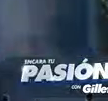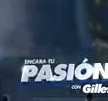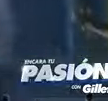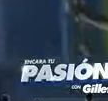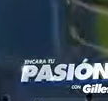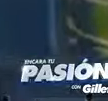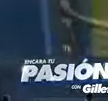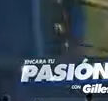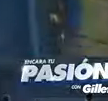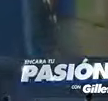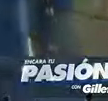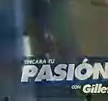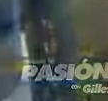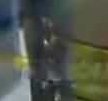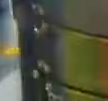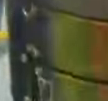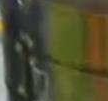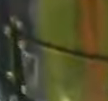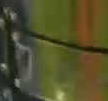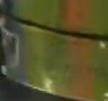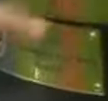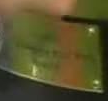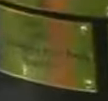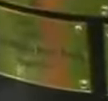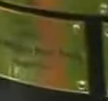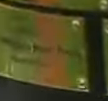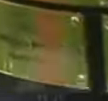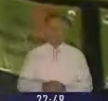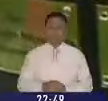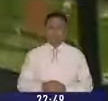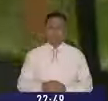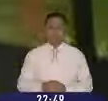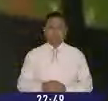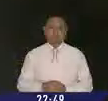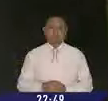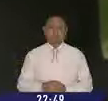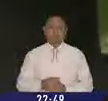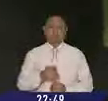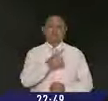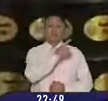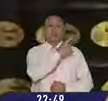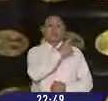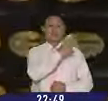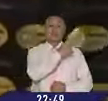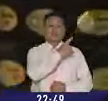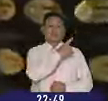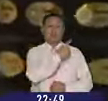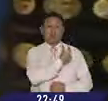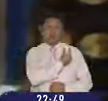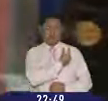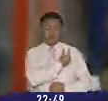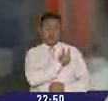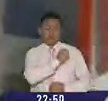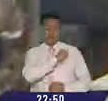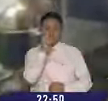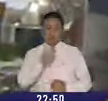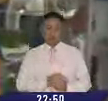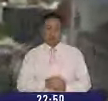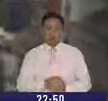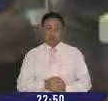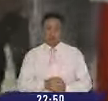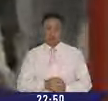todas, la Conmebol Libertadores, y acá está. La placa de Liga Campeón. Este es el sueño, y acá me quiero poner